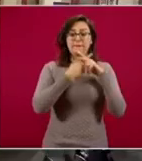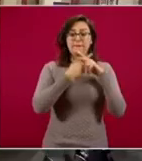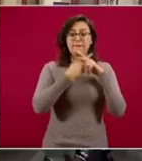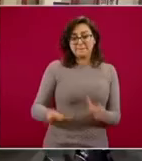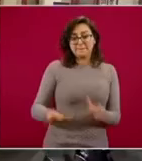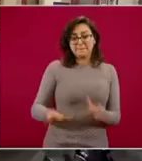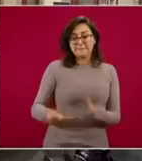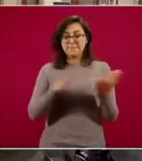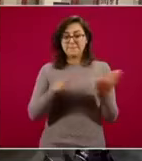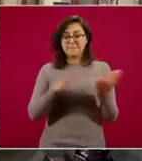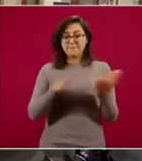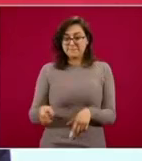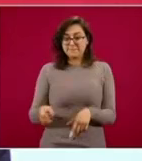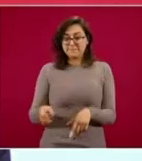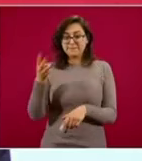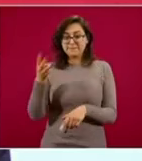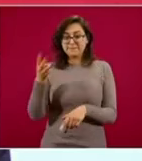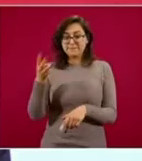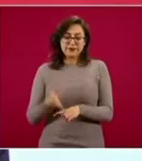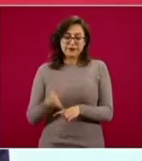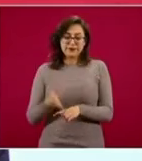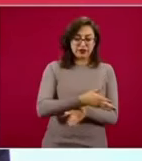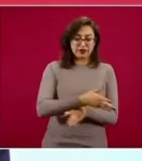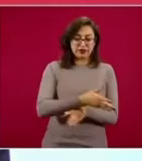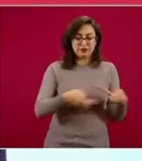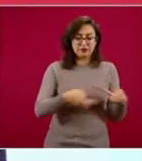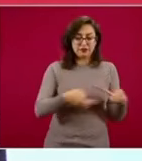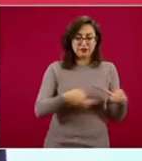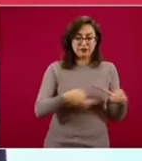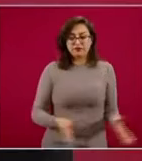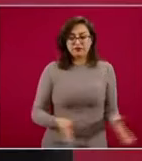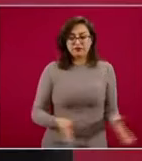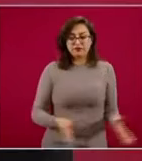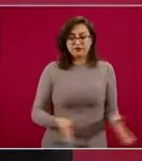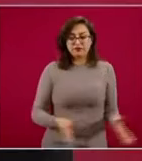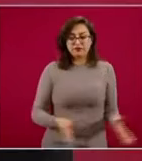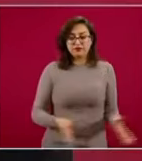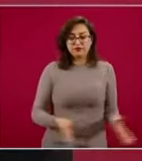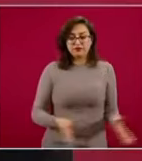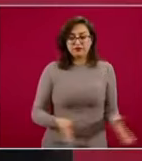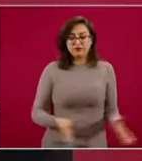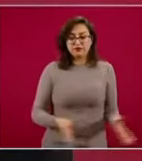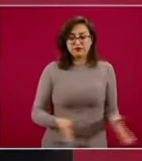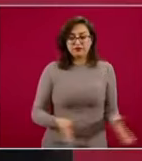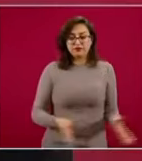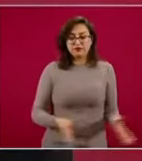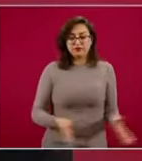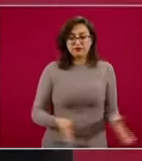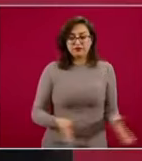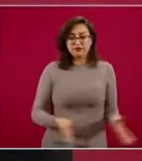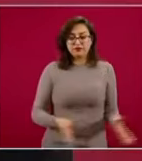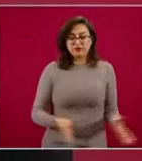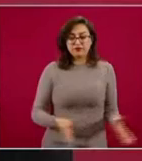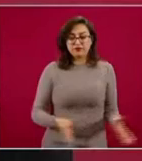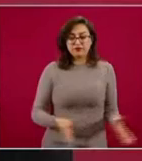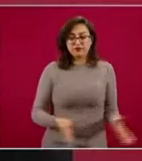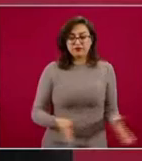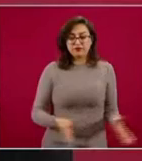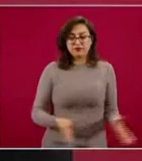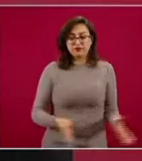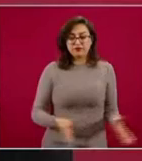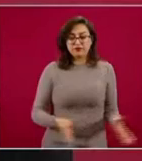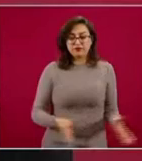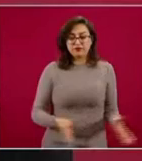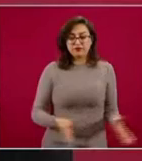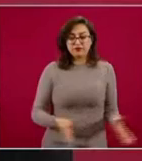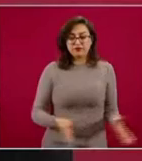desde que estábamos en la preparación de la fase 3, donde el objetivo fundamental desde el punto de vista estratégico